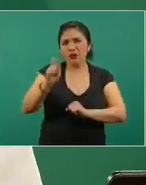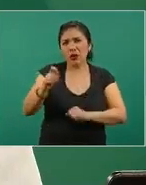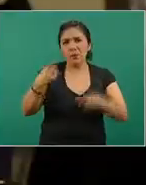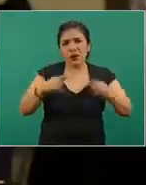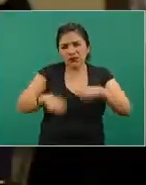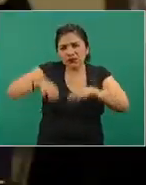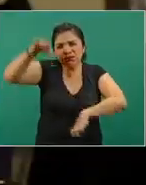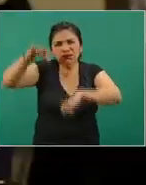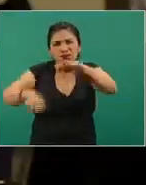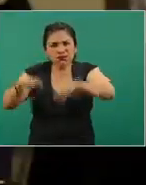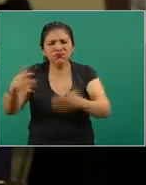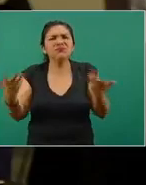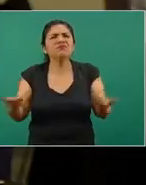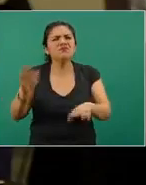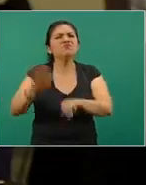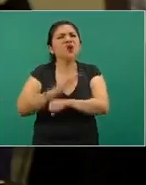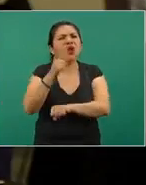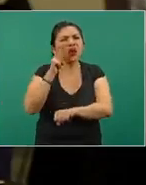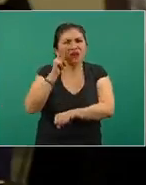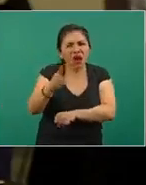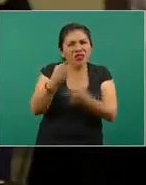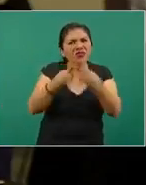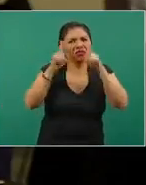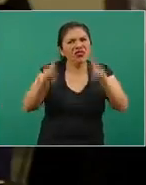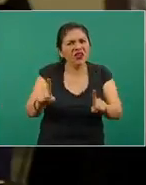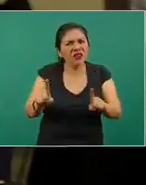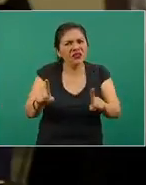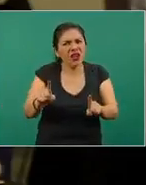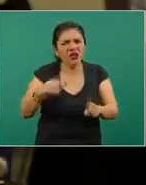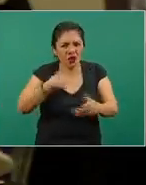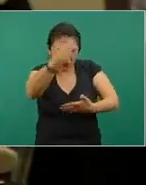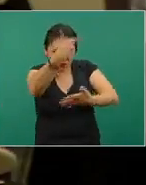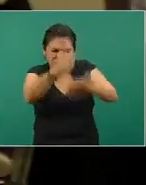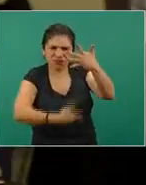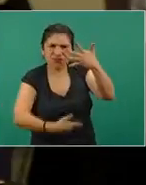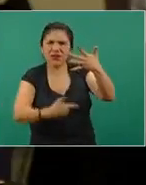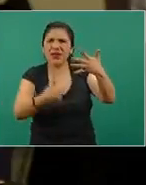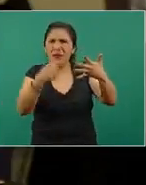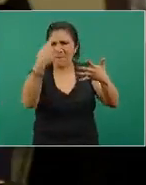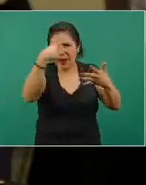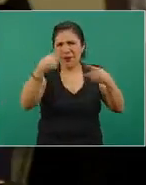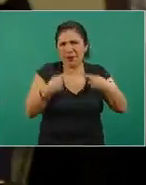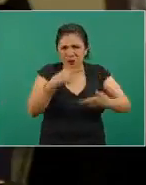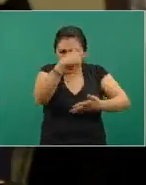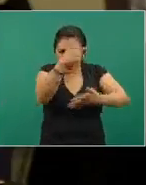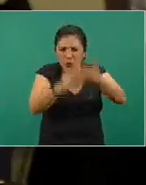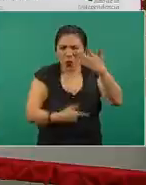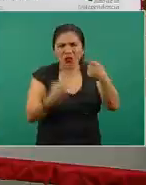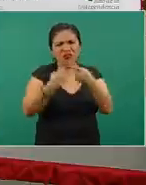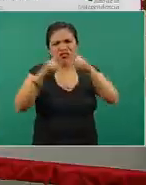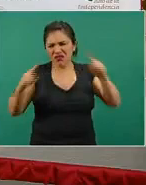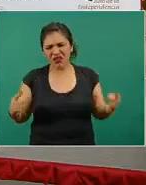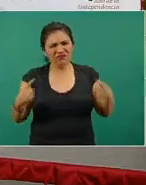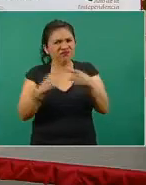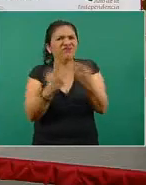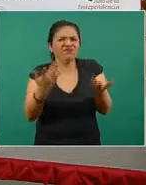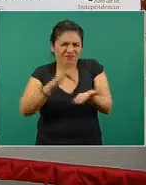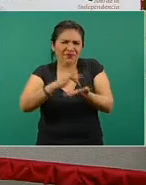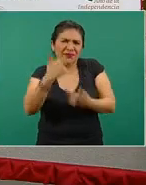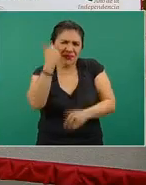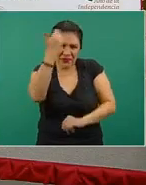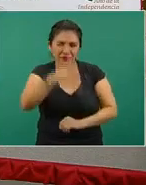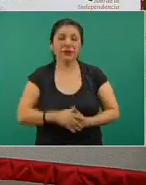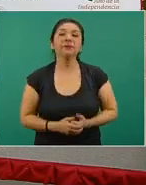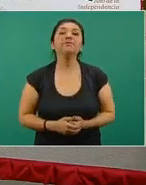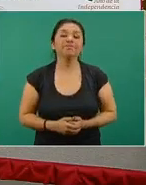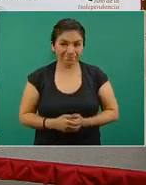Saber por qué hay esta diferencia entre la población según el censo y las vacunas que se enviaron. Muchas gracias. Con mucho gusto. Lástima